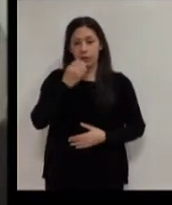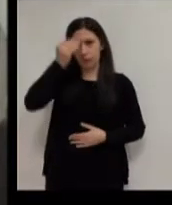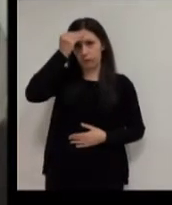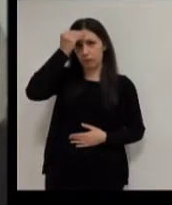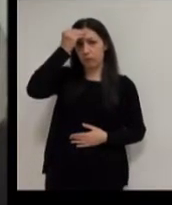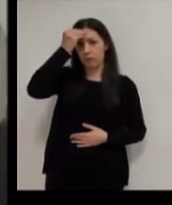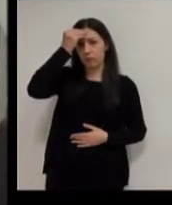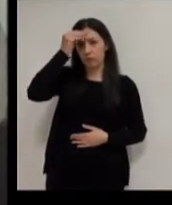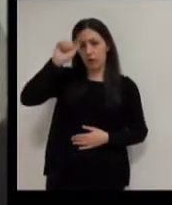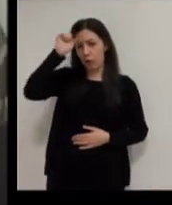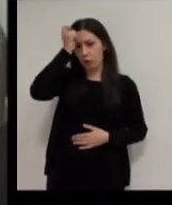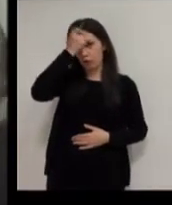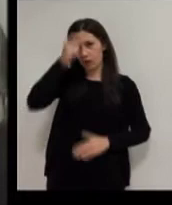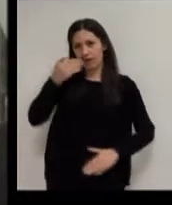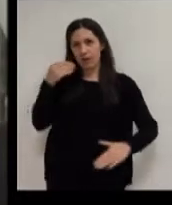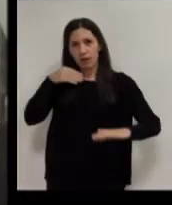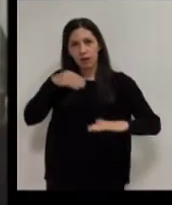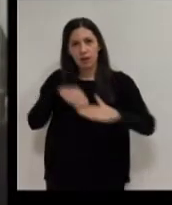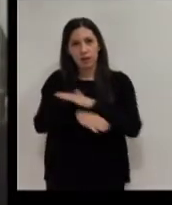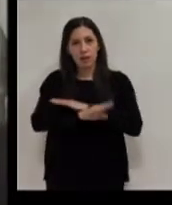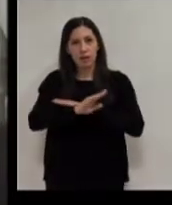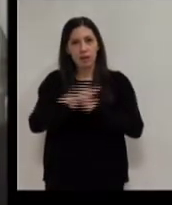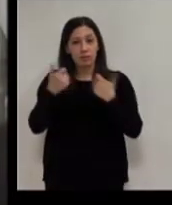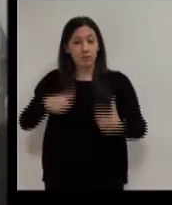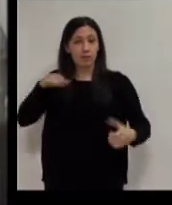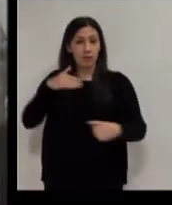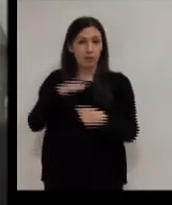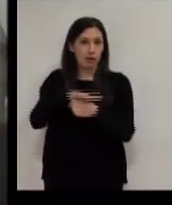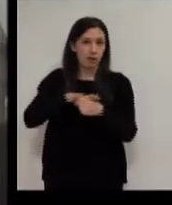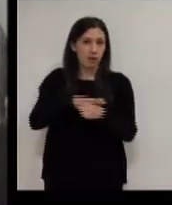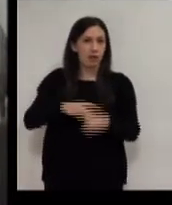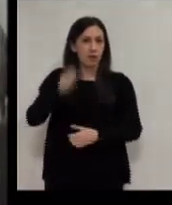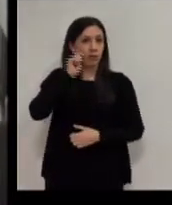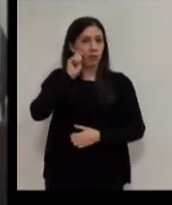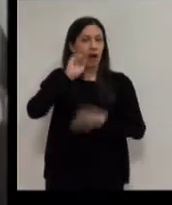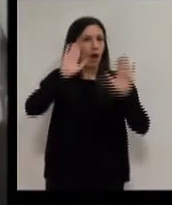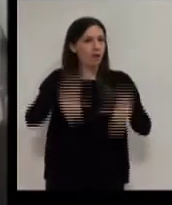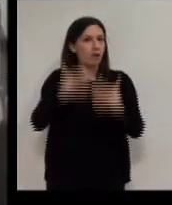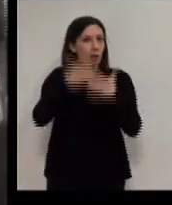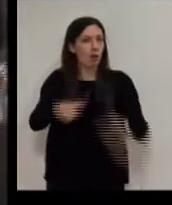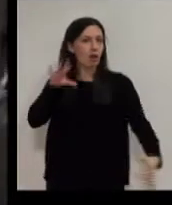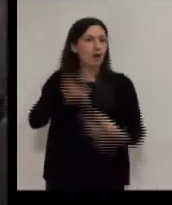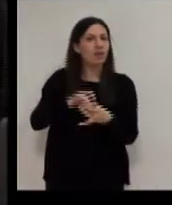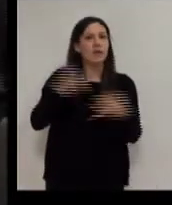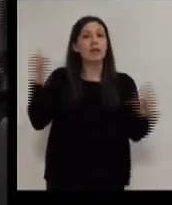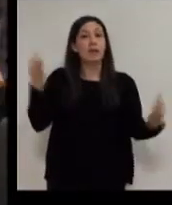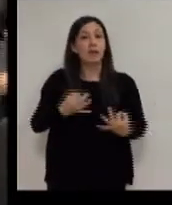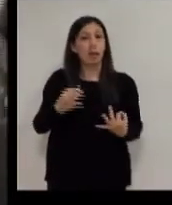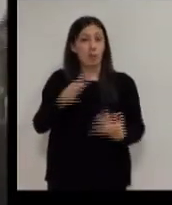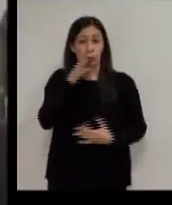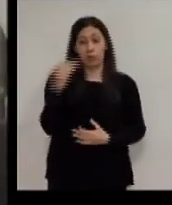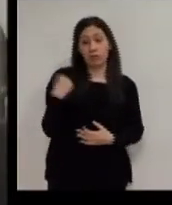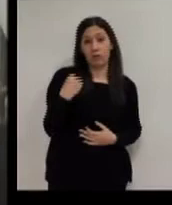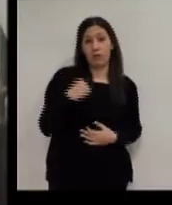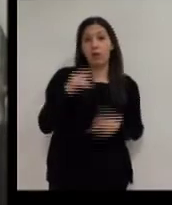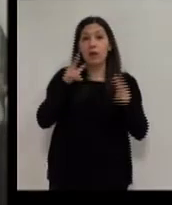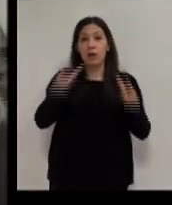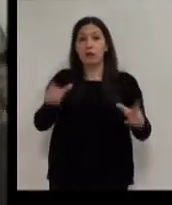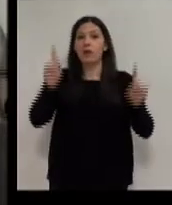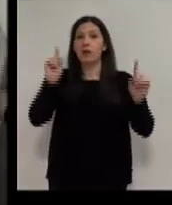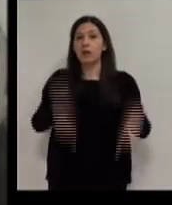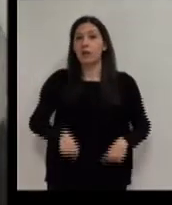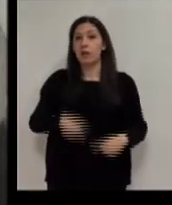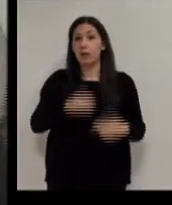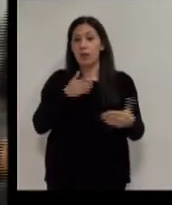piensa en accesibilidad dentro del turismo, se piensa fundamentalmente, y por eso nos han llamado, en los hoteles y en la eliminación